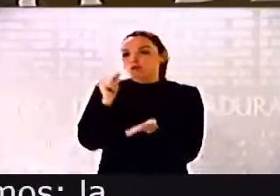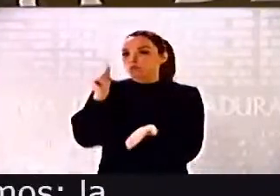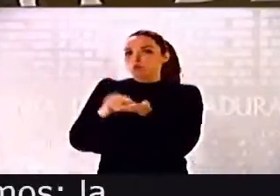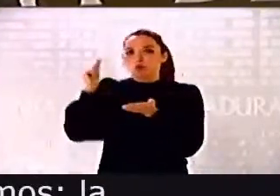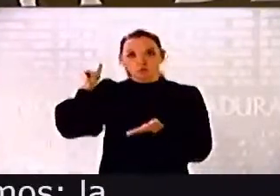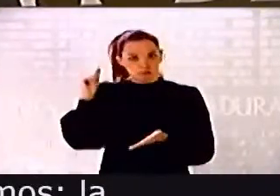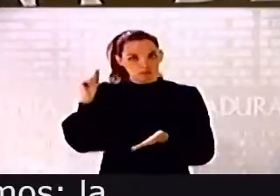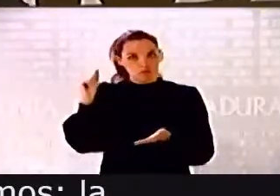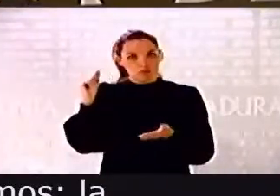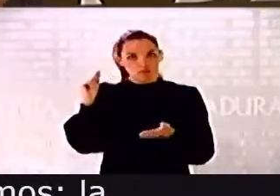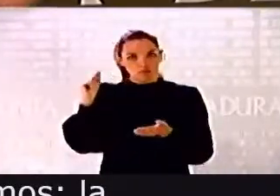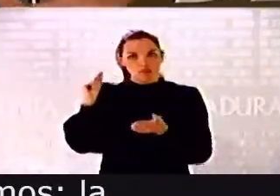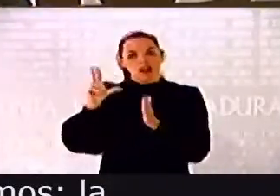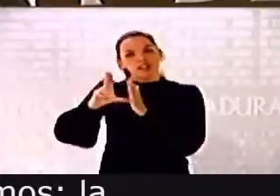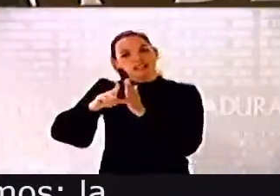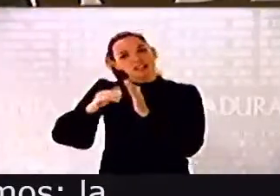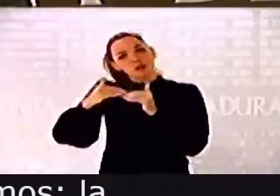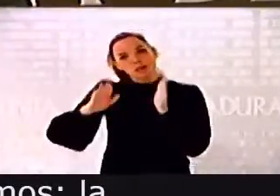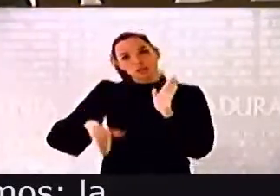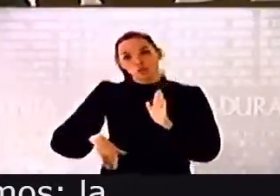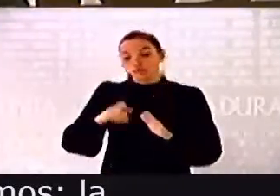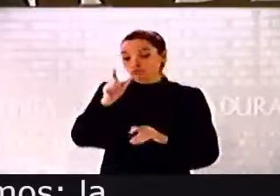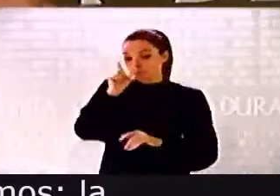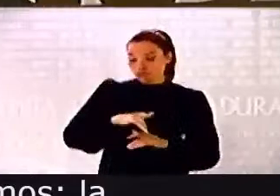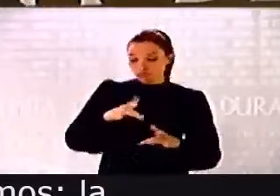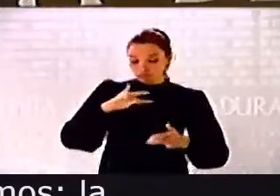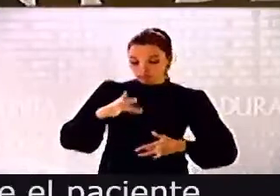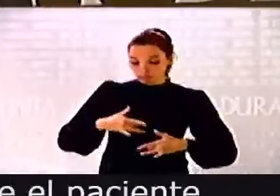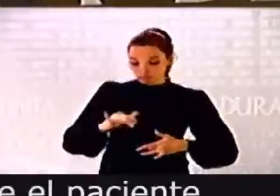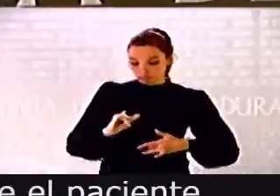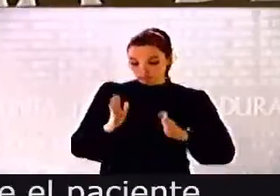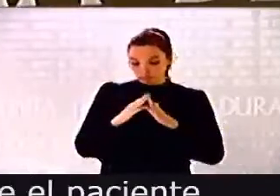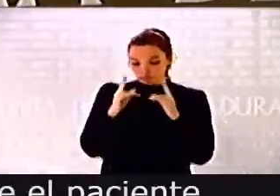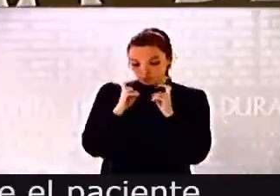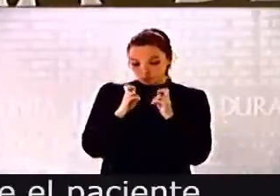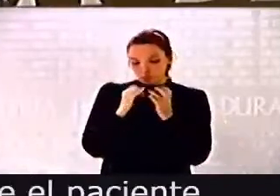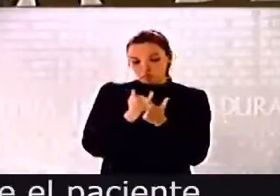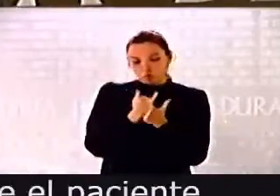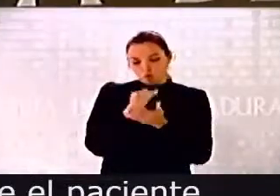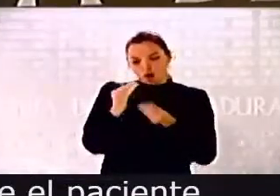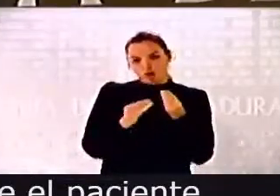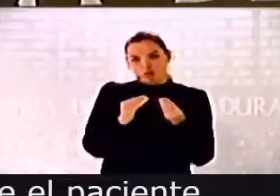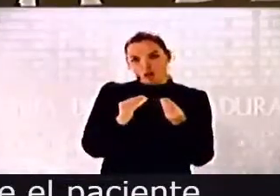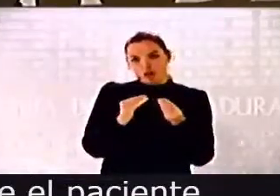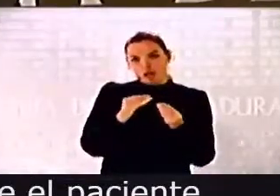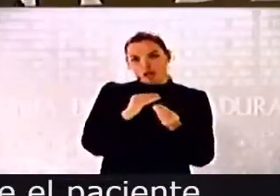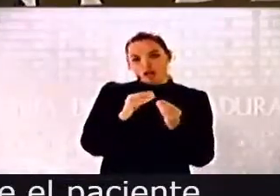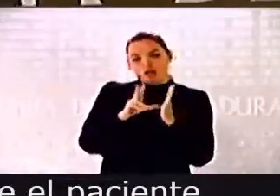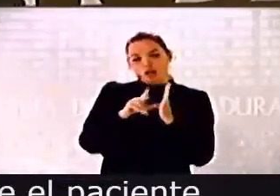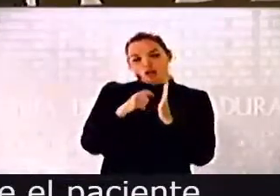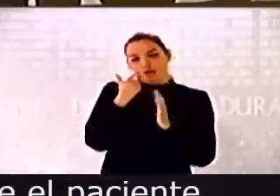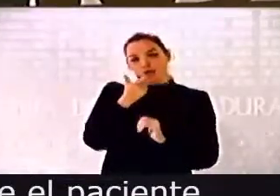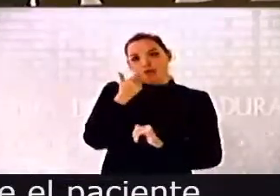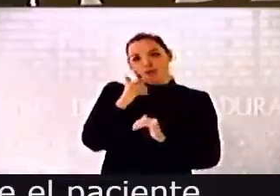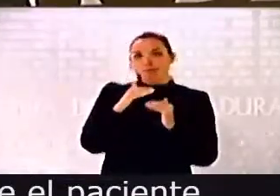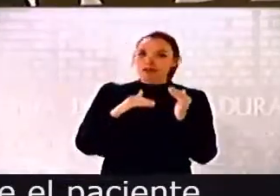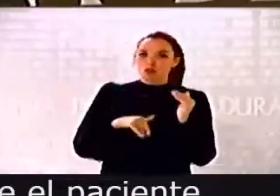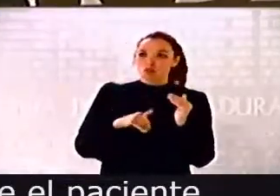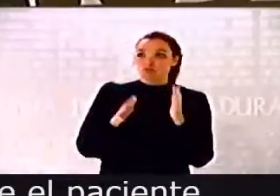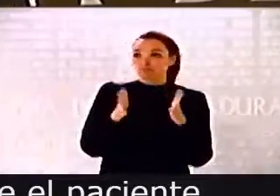entre que el paciente presenta los síntomas y se aísla y se le hace la PCR. De media, 2